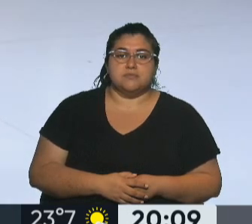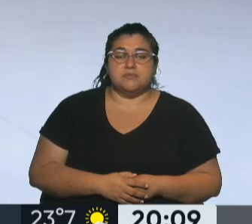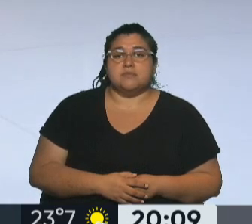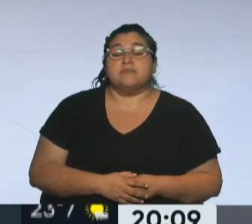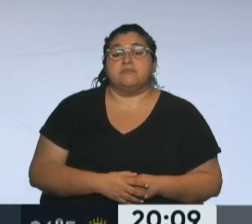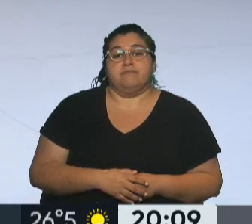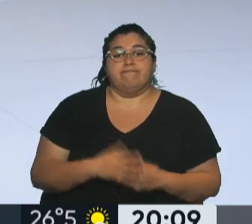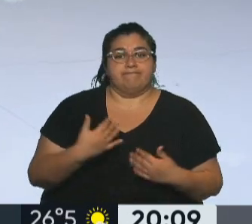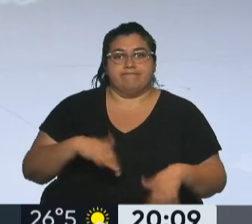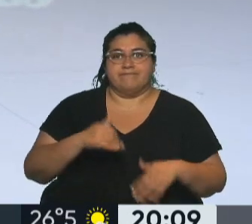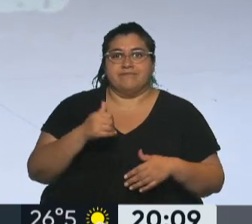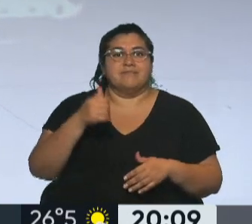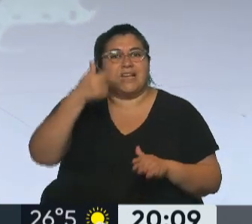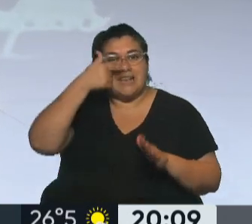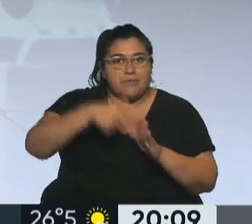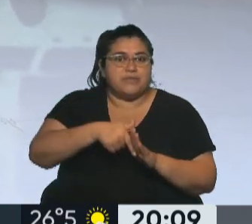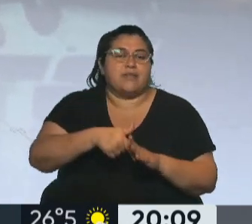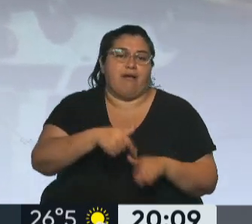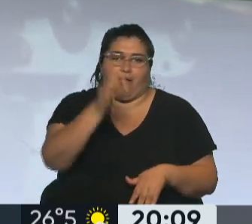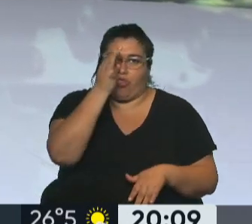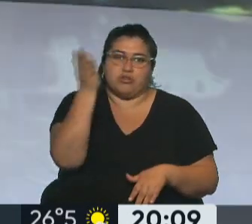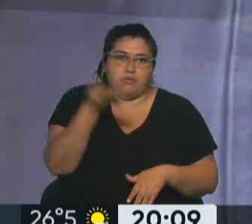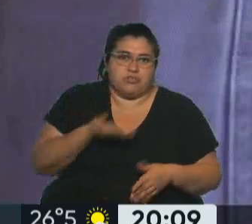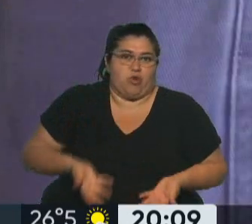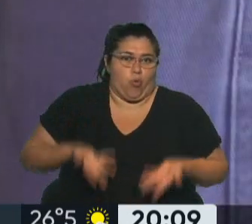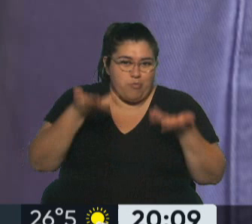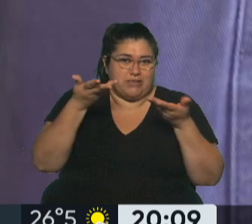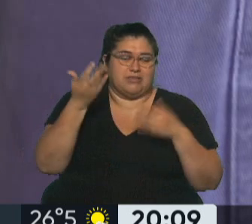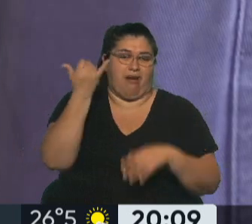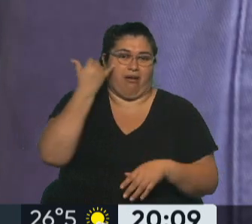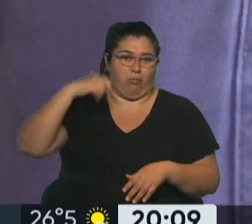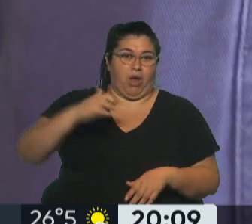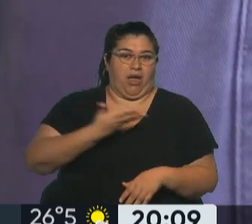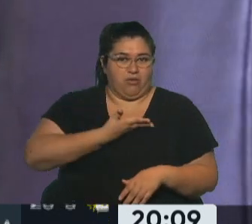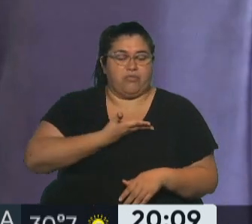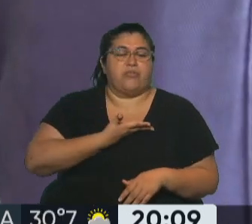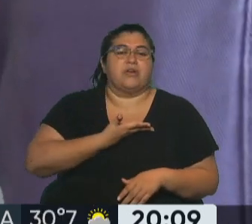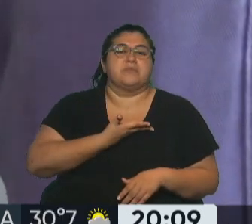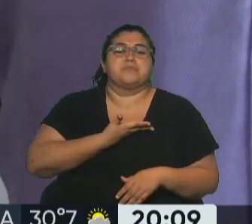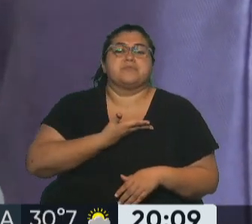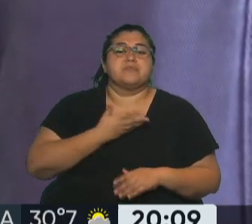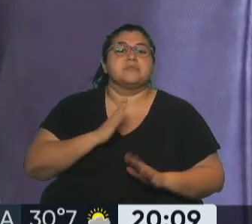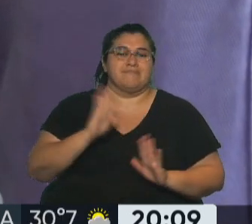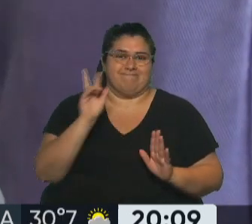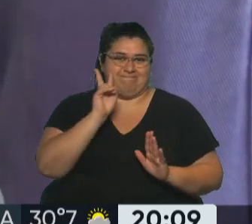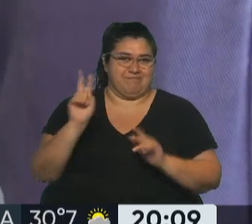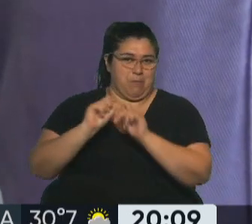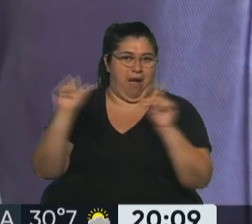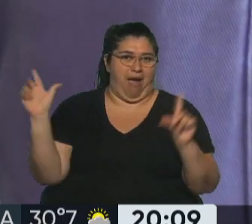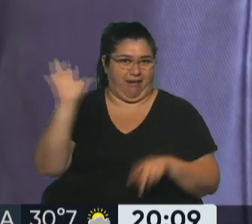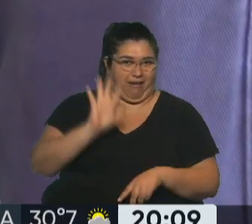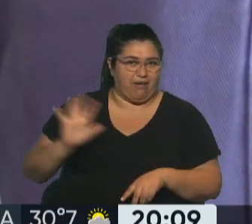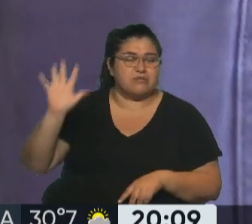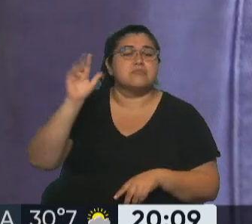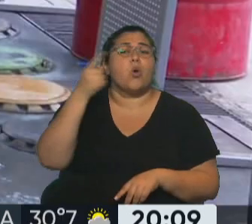Así es, aumentaron los combustibles un 12% en YPF, yacimientos petrolíferos fiscales. Ahí tenemos ya las imágenes porque se suma a los aumentos de